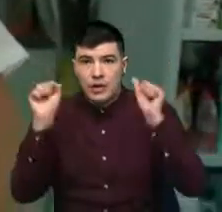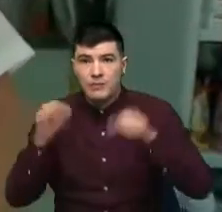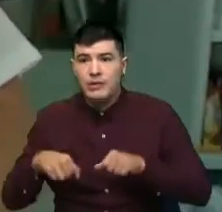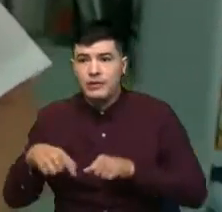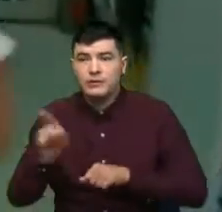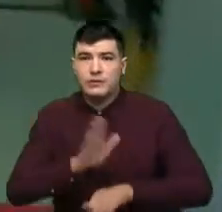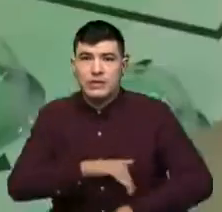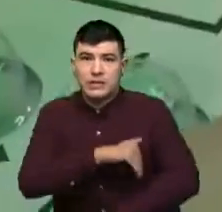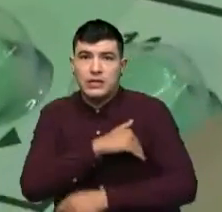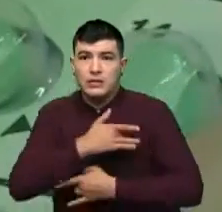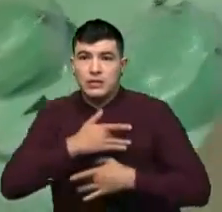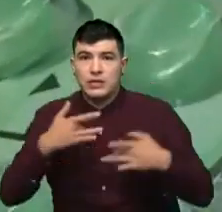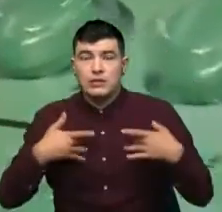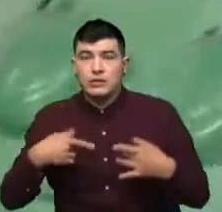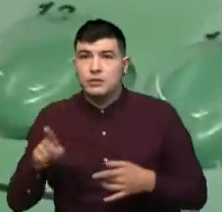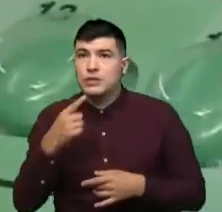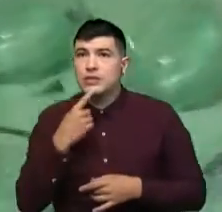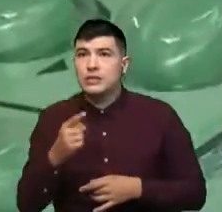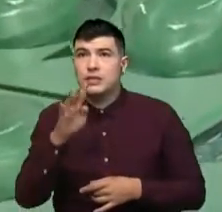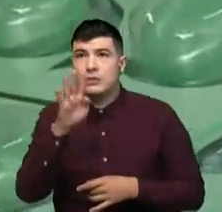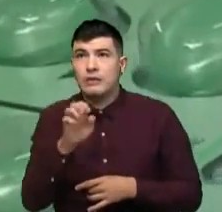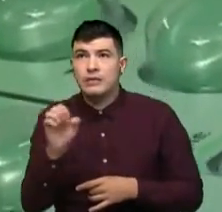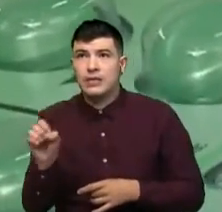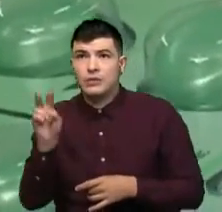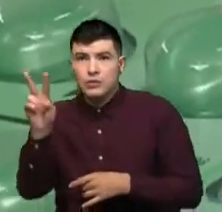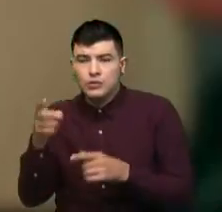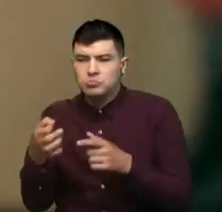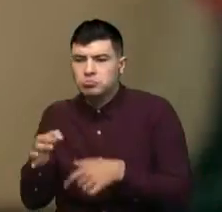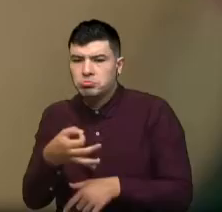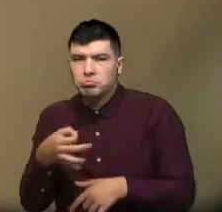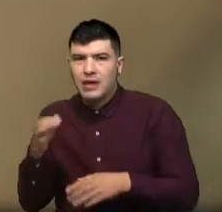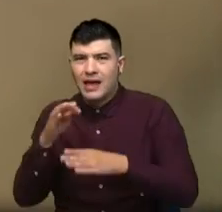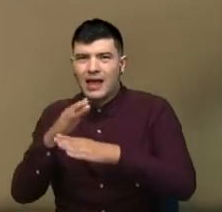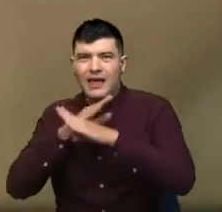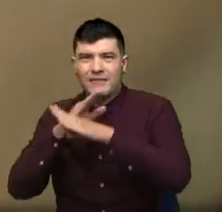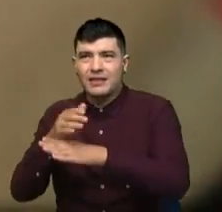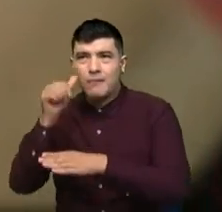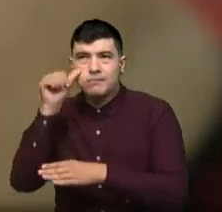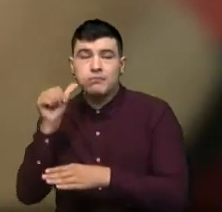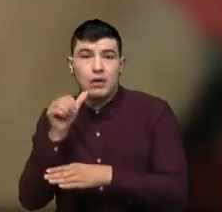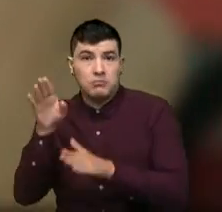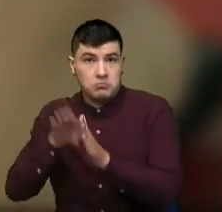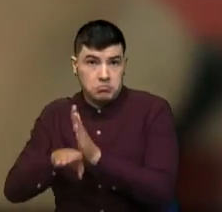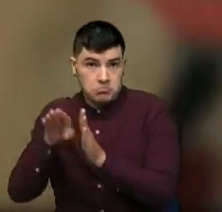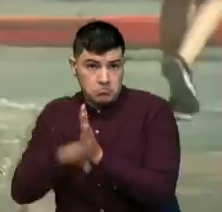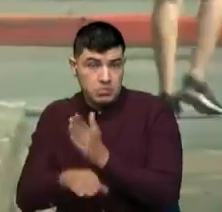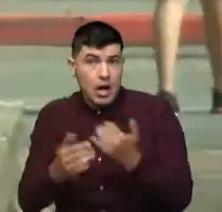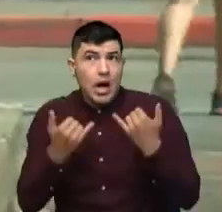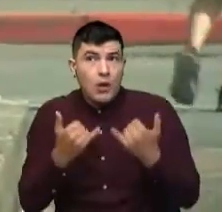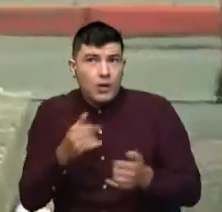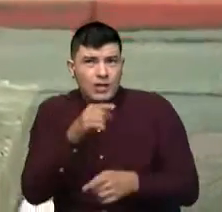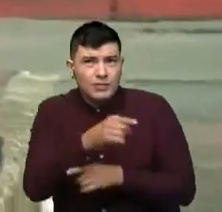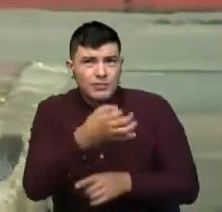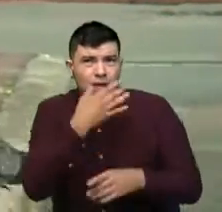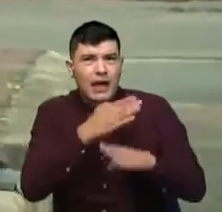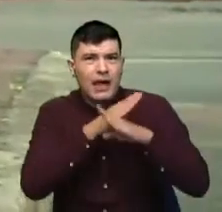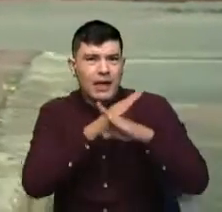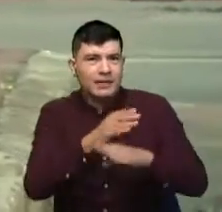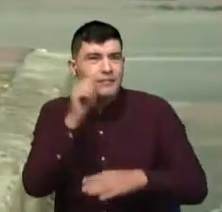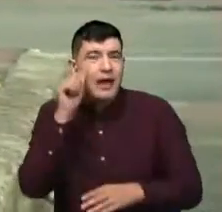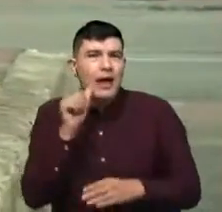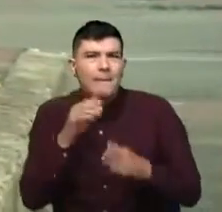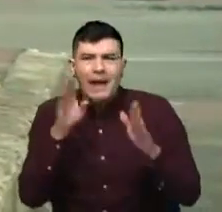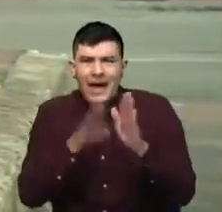en la cual 902 presentaciones comerciales de medicamentos bajaron sus precios entre estos pastillas anticonceptivas